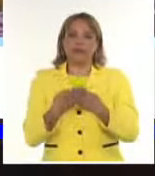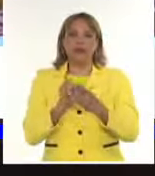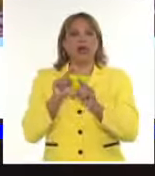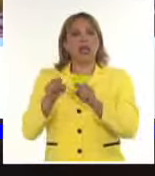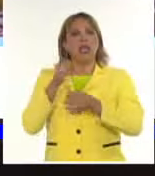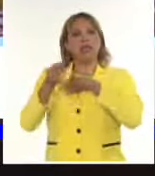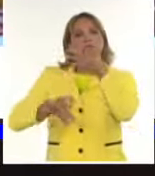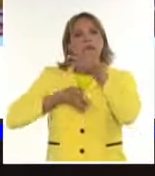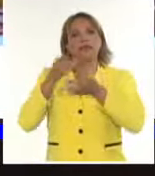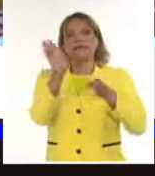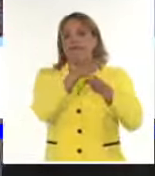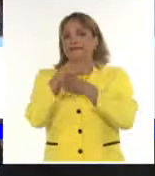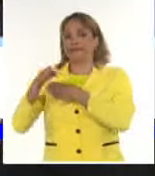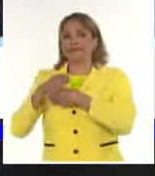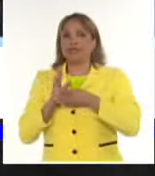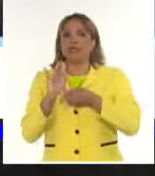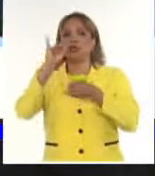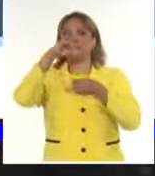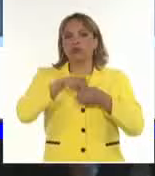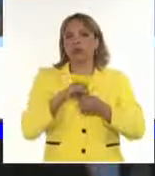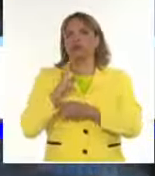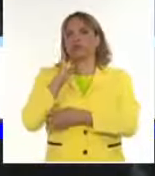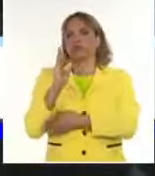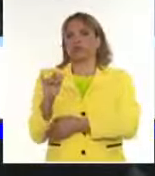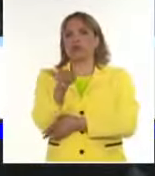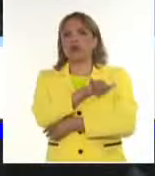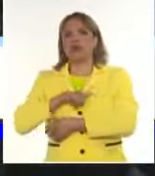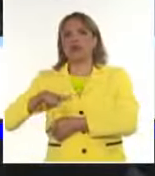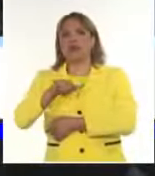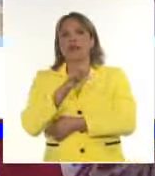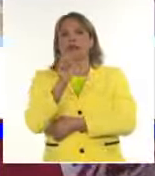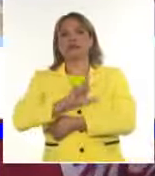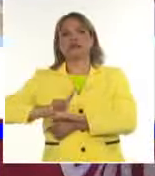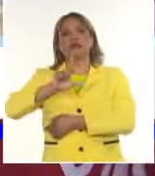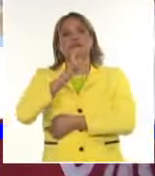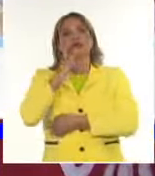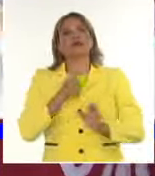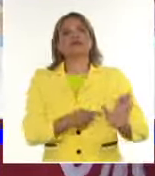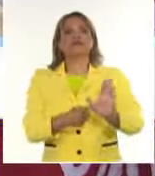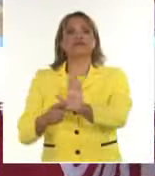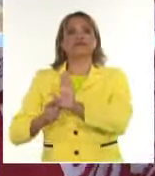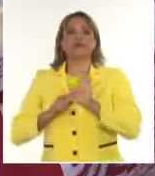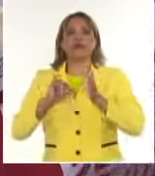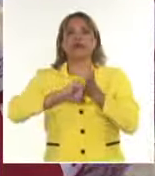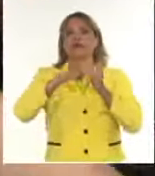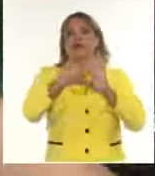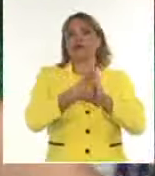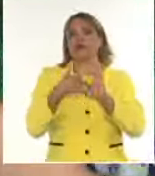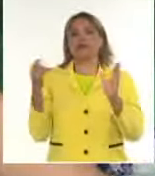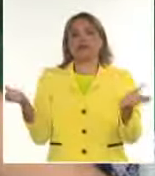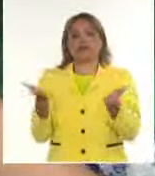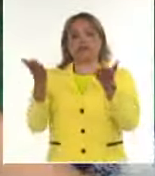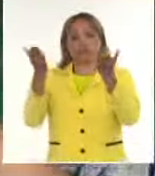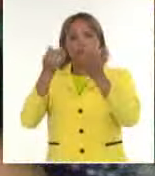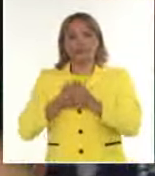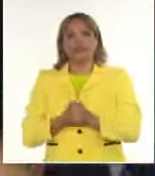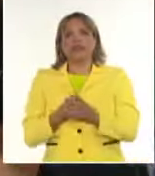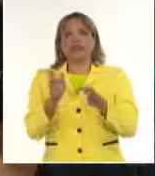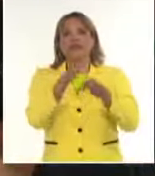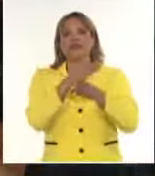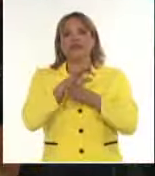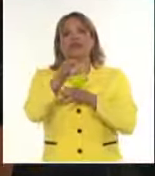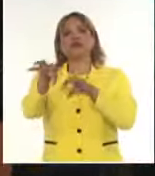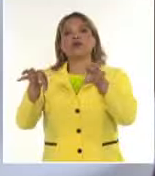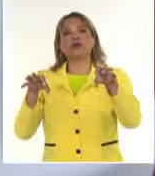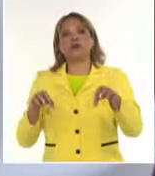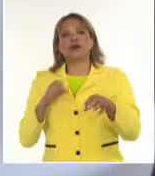de diversidad, inclusión, respeto, igualdad social y se mostraron proyectos y emprendimientos que radican en distintas localidades